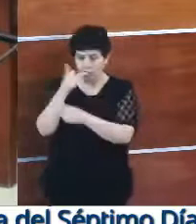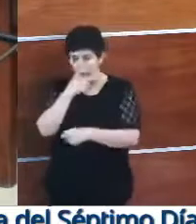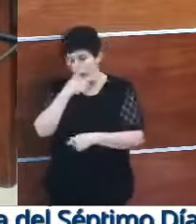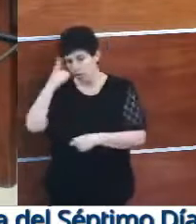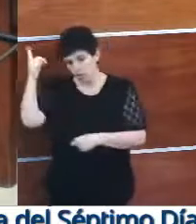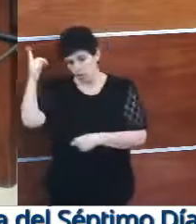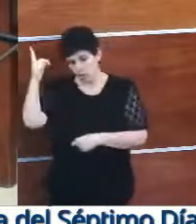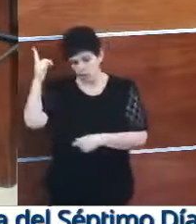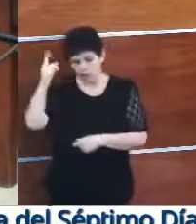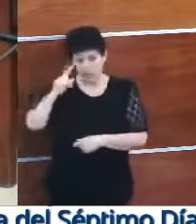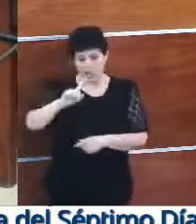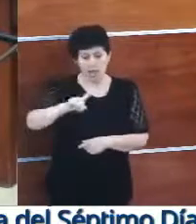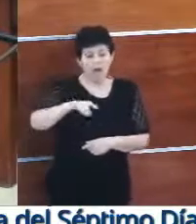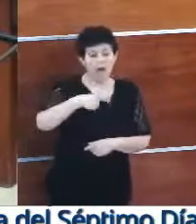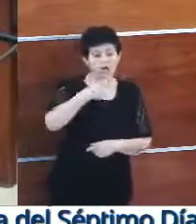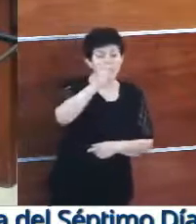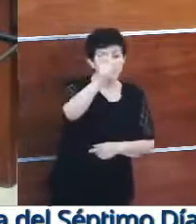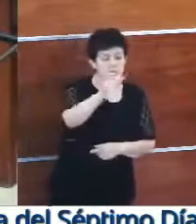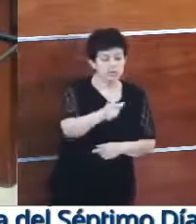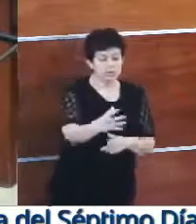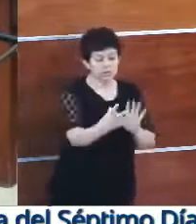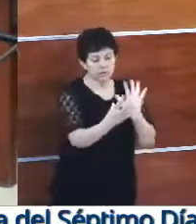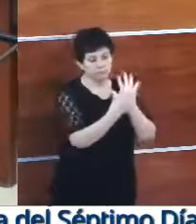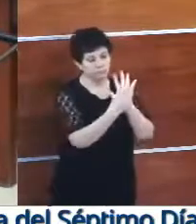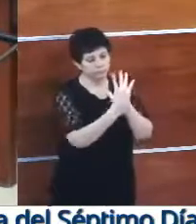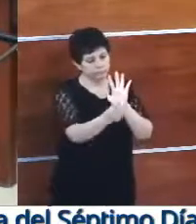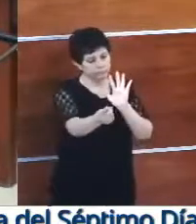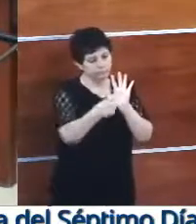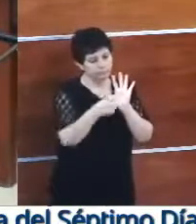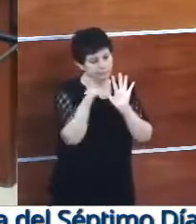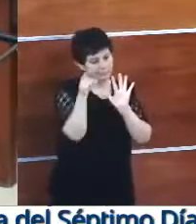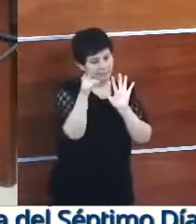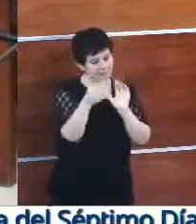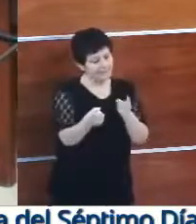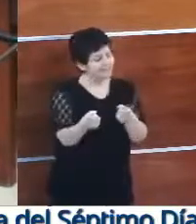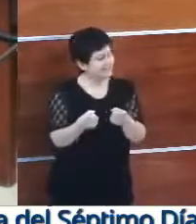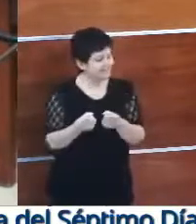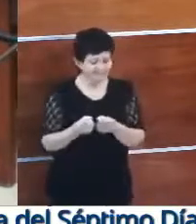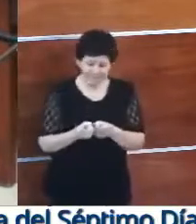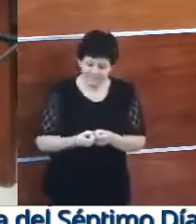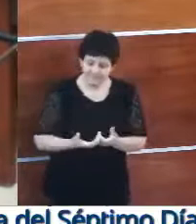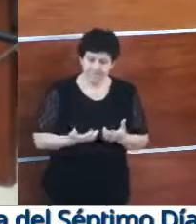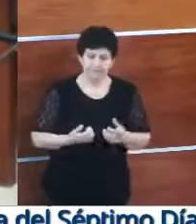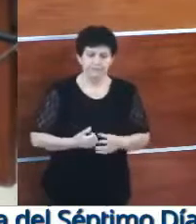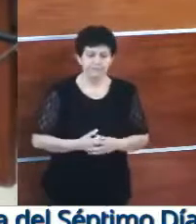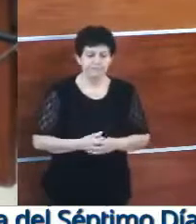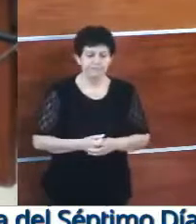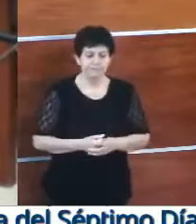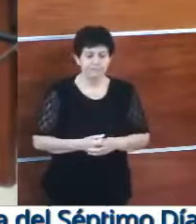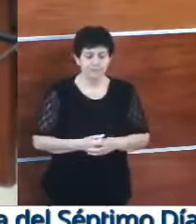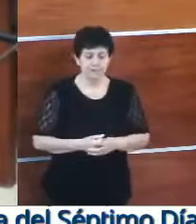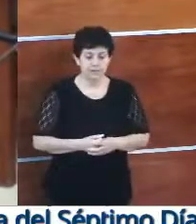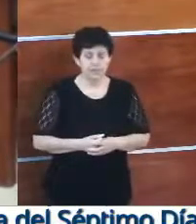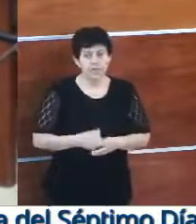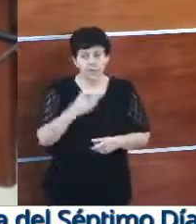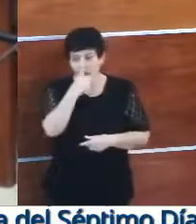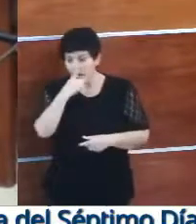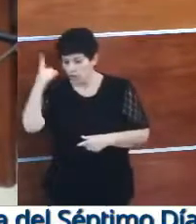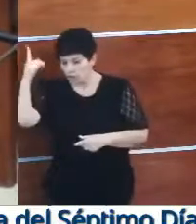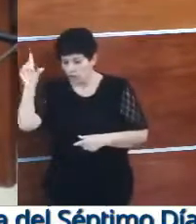afectará la vida de otro que vive sin Dios y necesita de ese Dios amante. Quiera Dios que nos